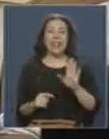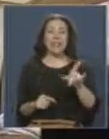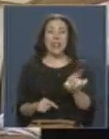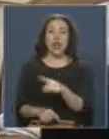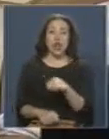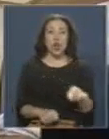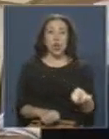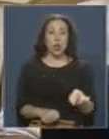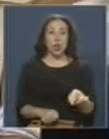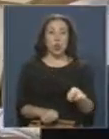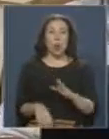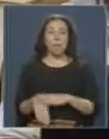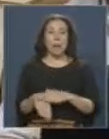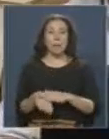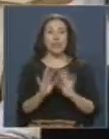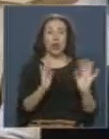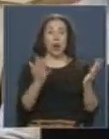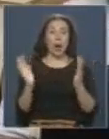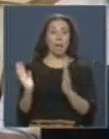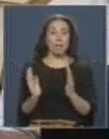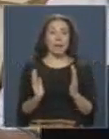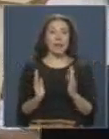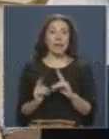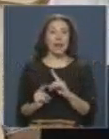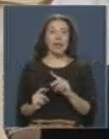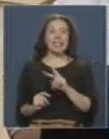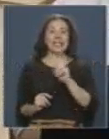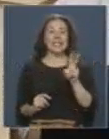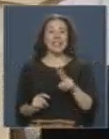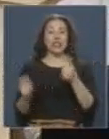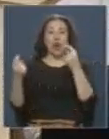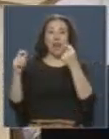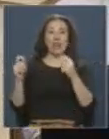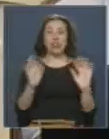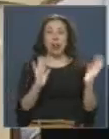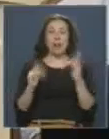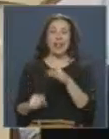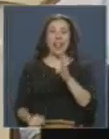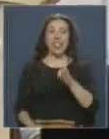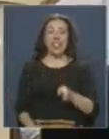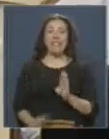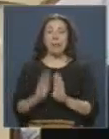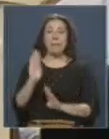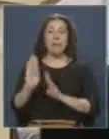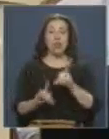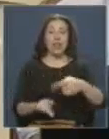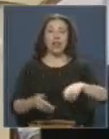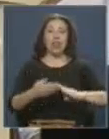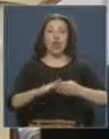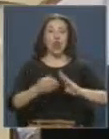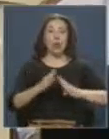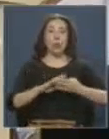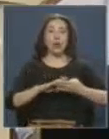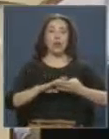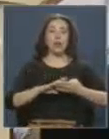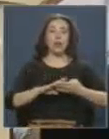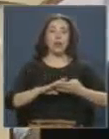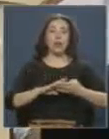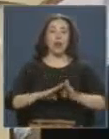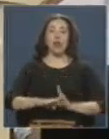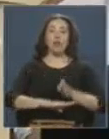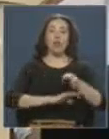ambiental, fíjese que el Servicio de Evaluación Ambiental, quien tiene el deber de velar por la comunidad, fue a la Corte Suprema y